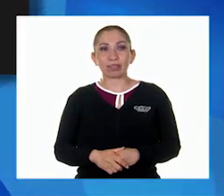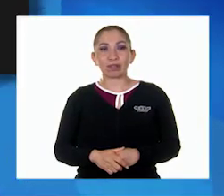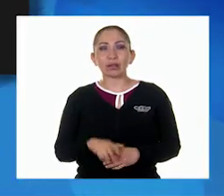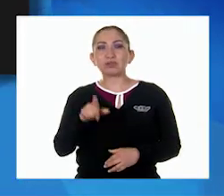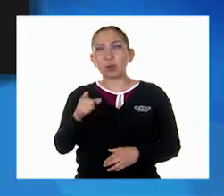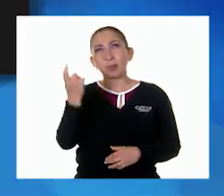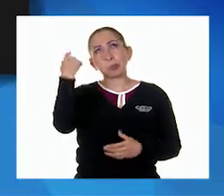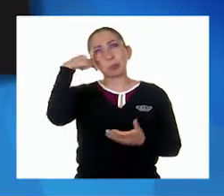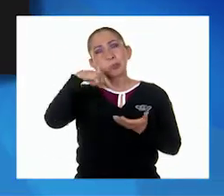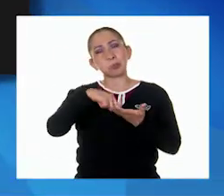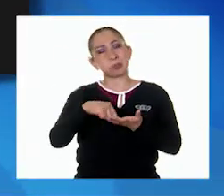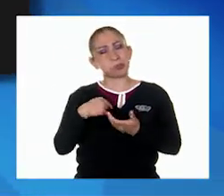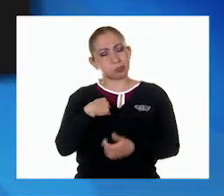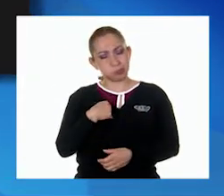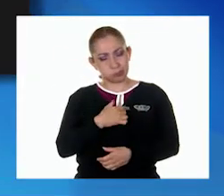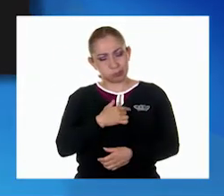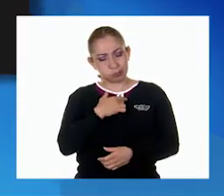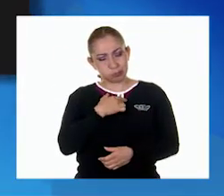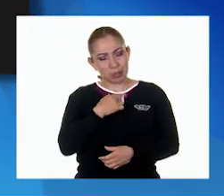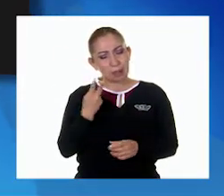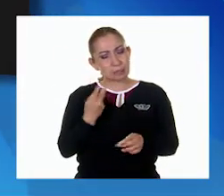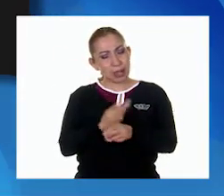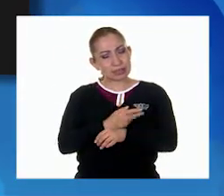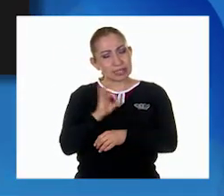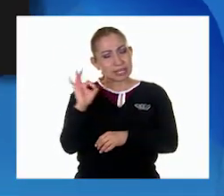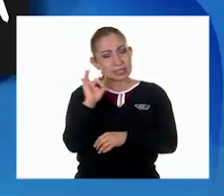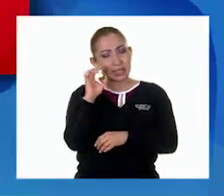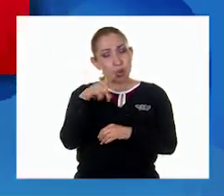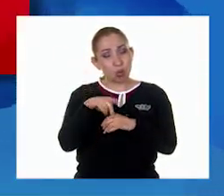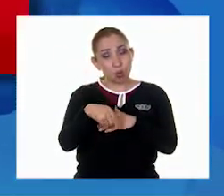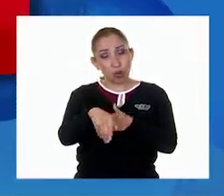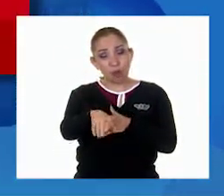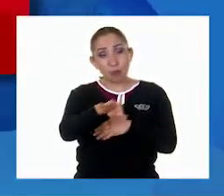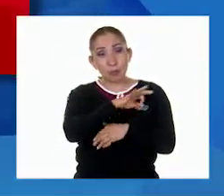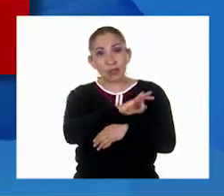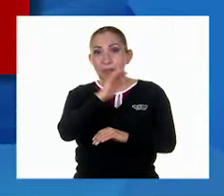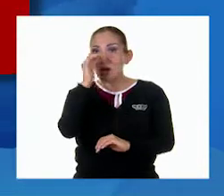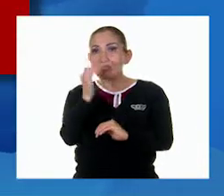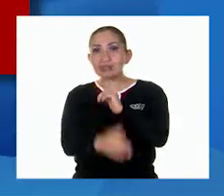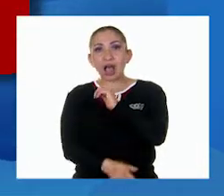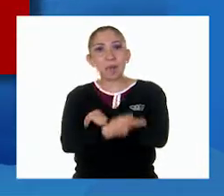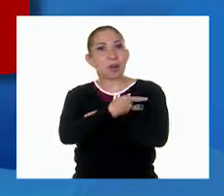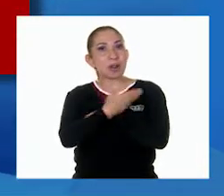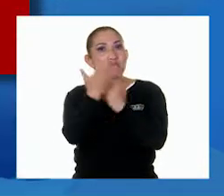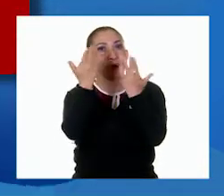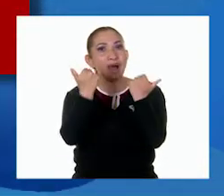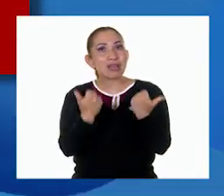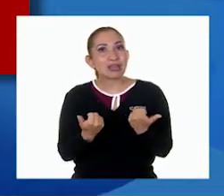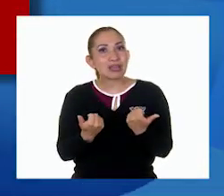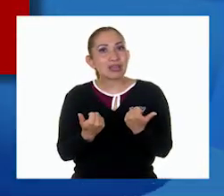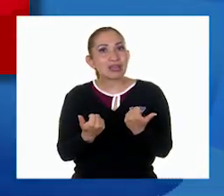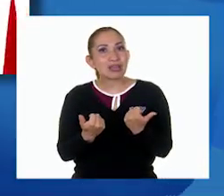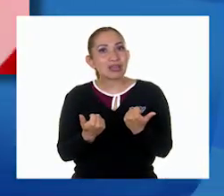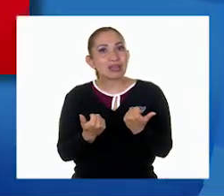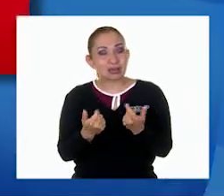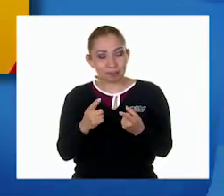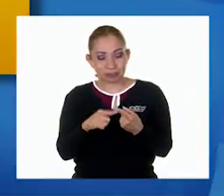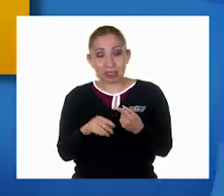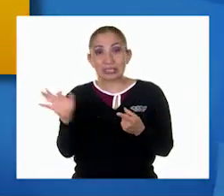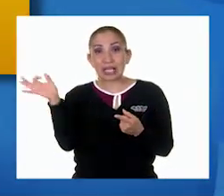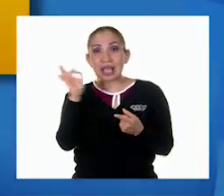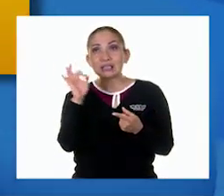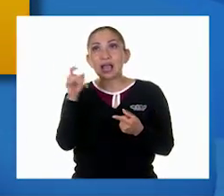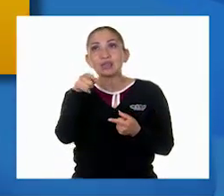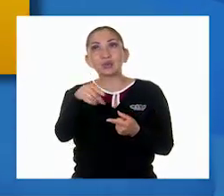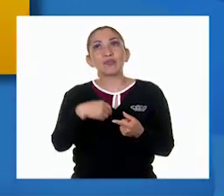¿Te has preguntado alguna vez qué pasaría si algún día lográramos poner fin a la pobreza? Si en algún